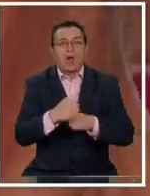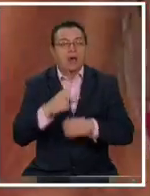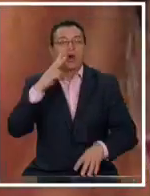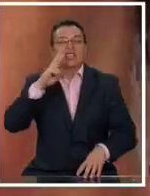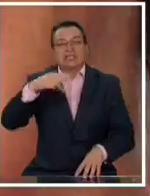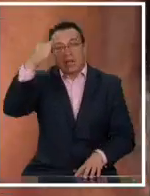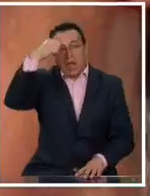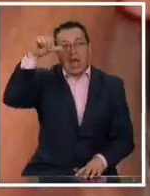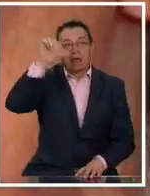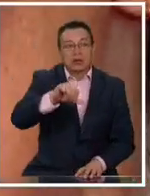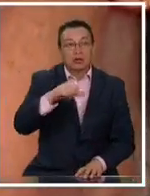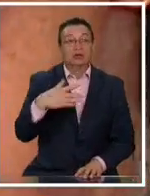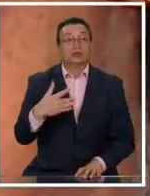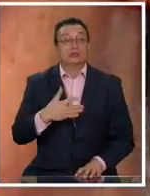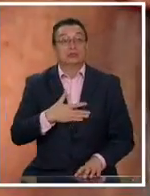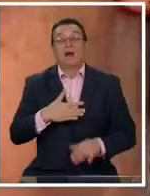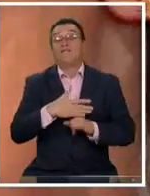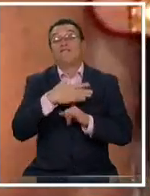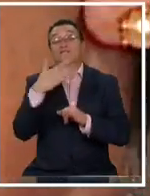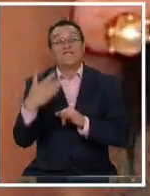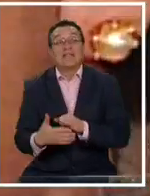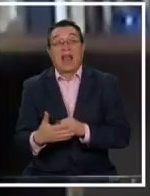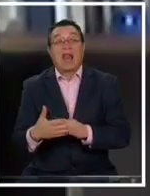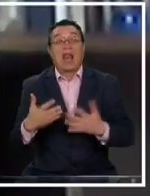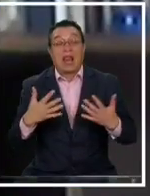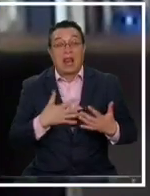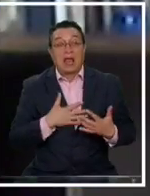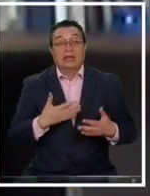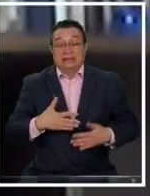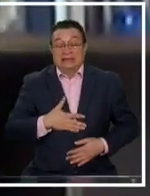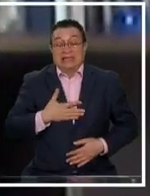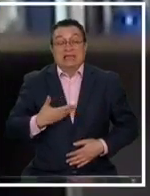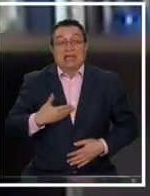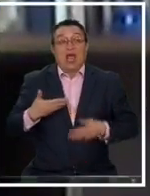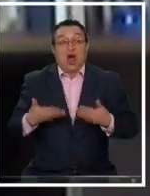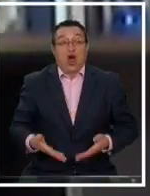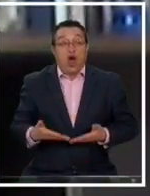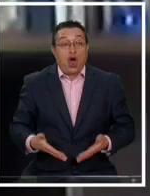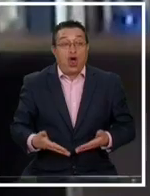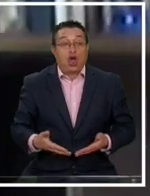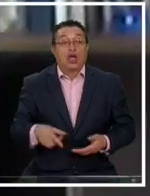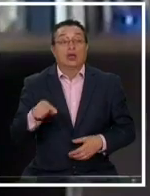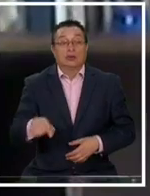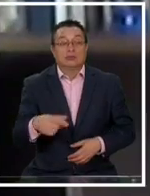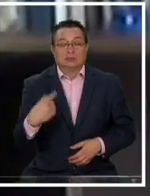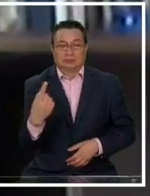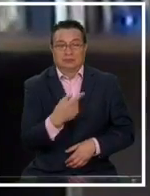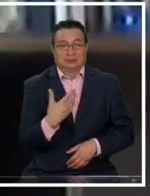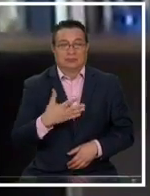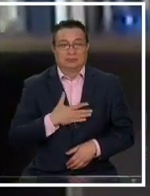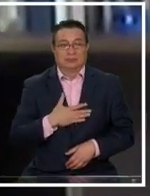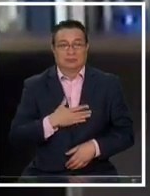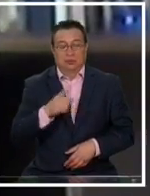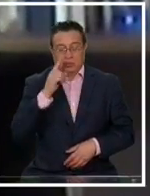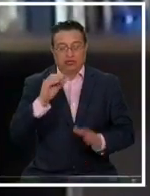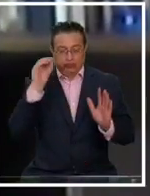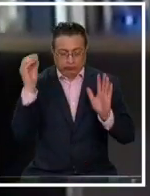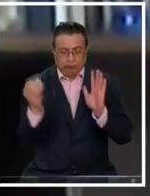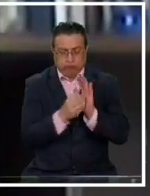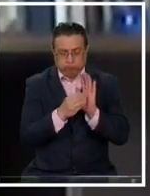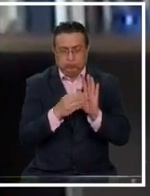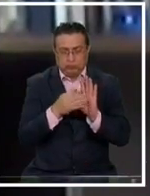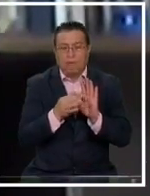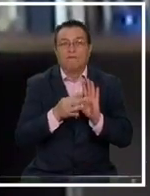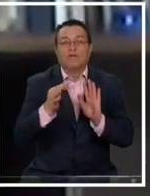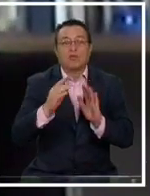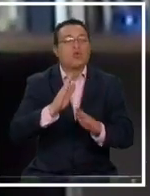impunidad que uno al final, ¿qué es lo que yo siento hoy? Que estamos sentando precedentes